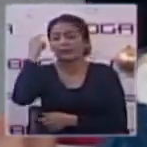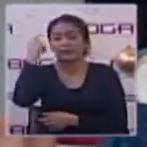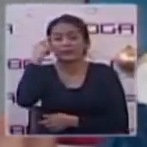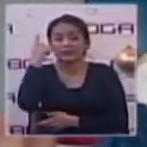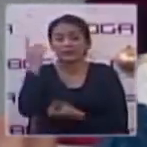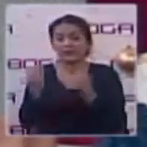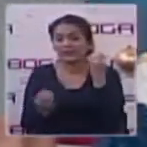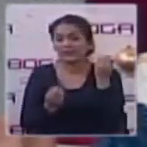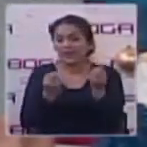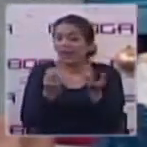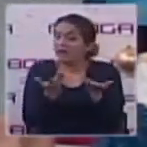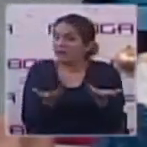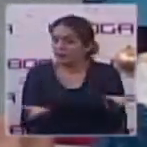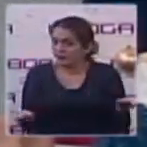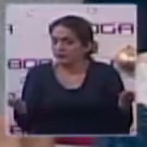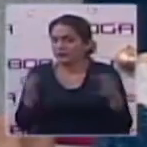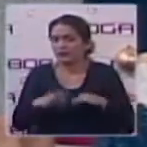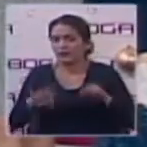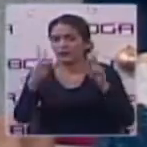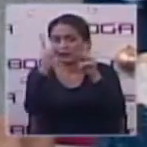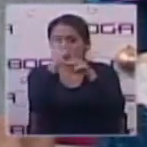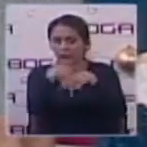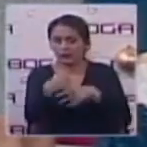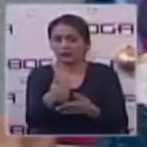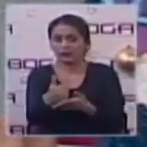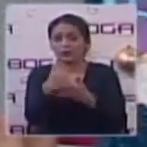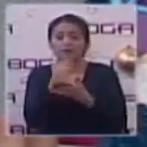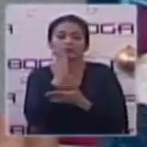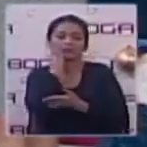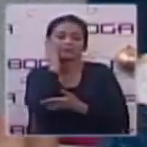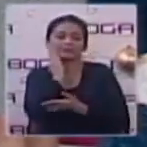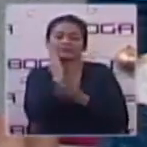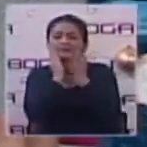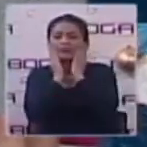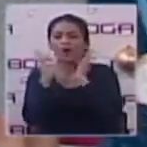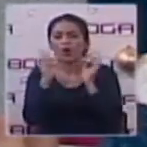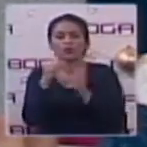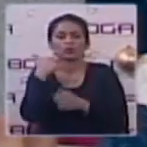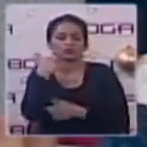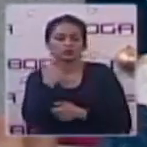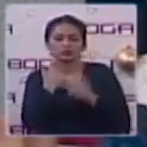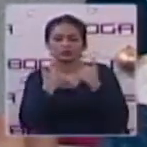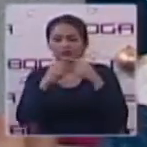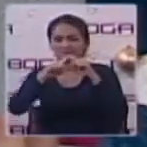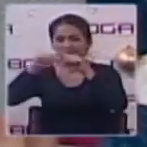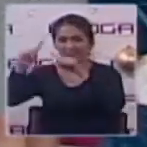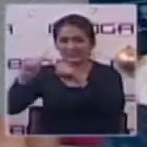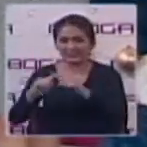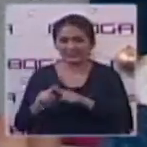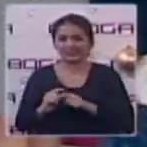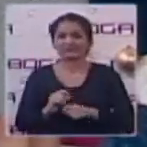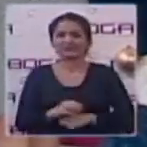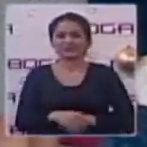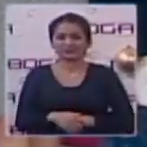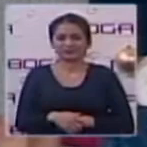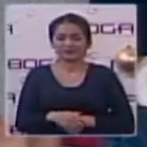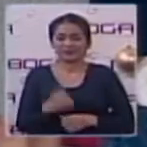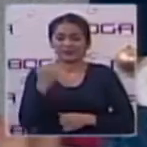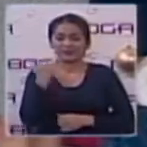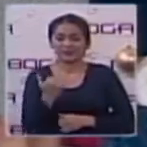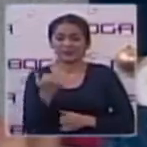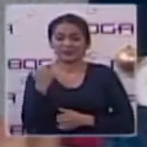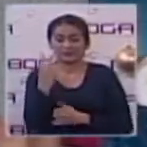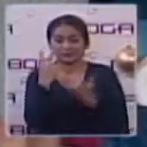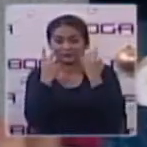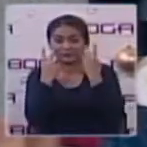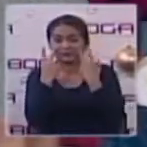producto para embellecer el rostro. Las fragancias cuenta con Skin Caviar Essence in Lotion de La Prairie y en nuestro segmento En